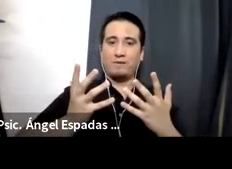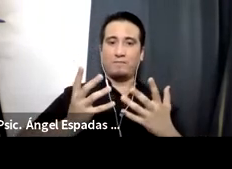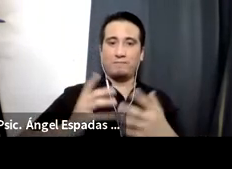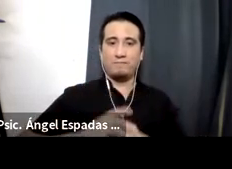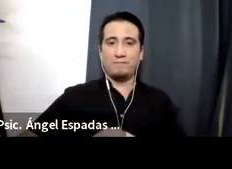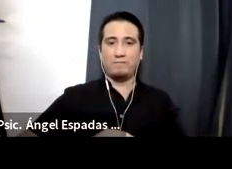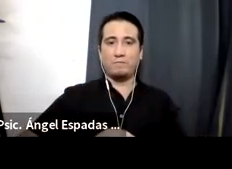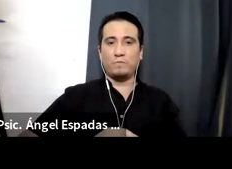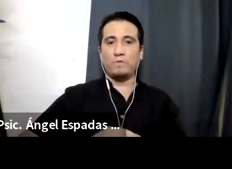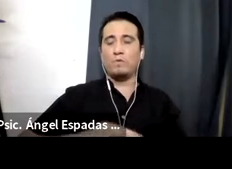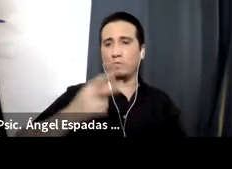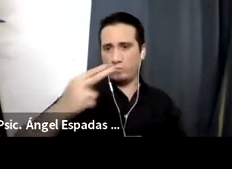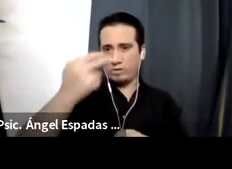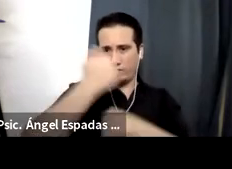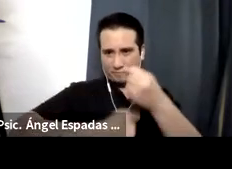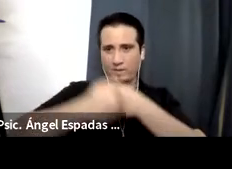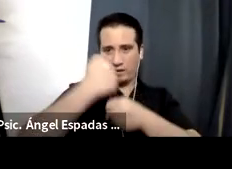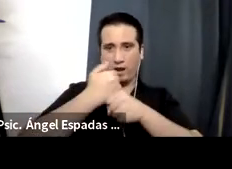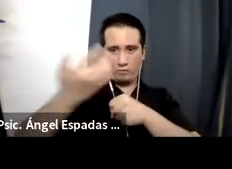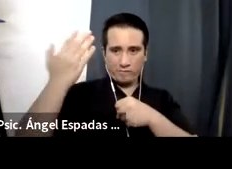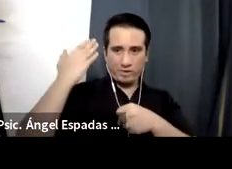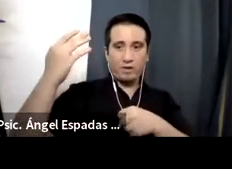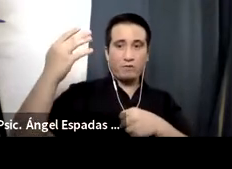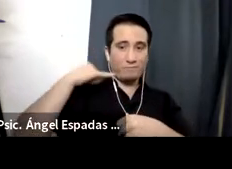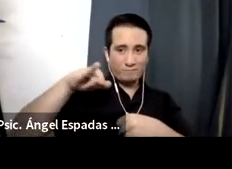Particularmente ustedes tuvieron el año pasado ahí en Yucatán